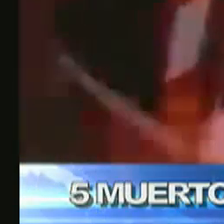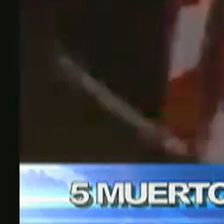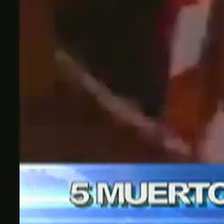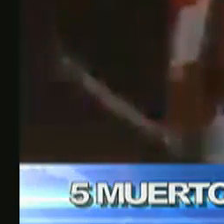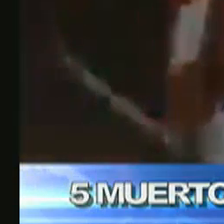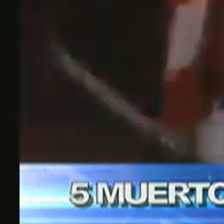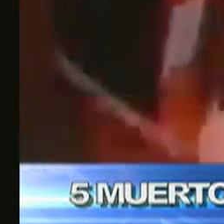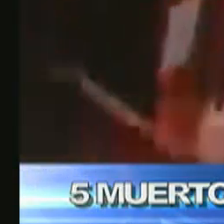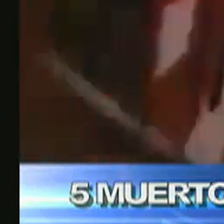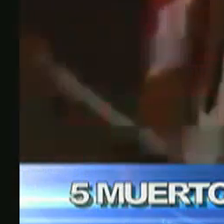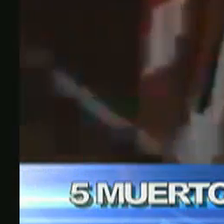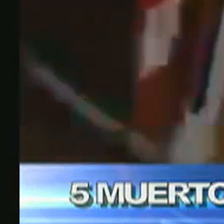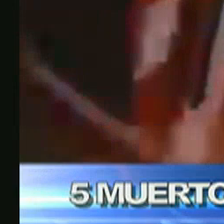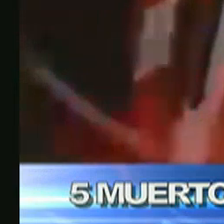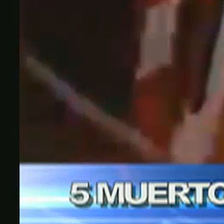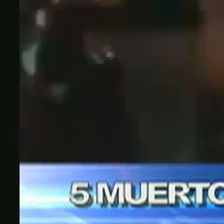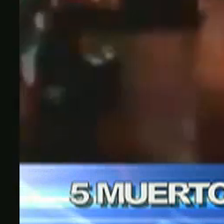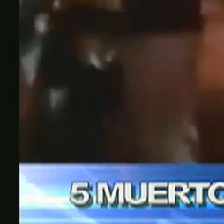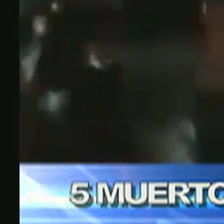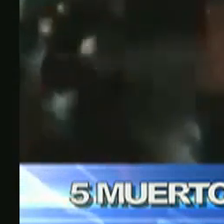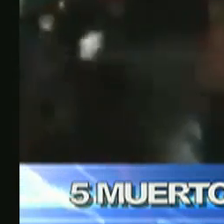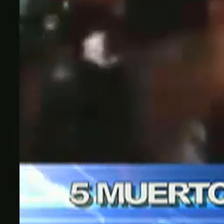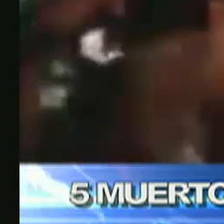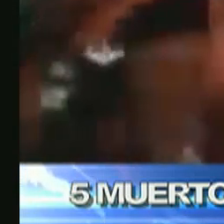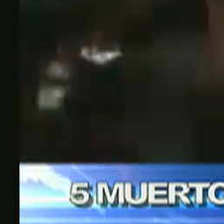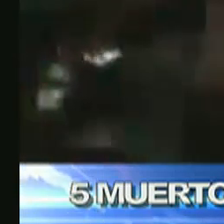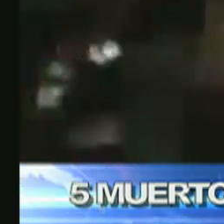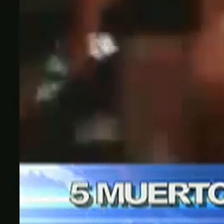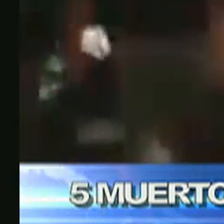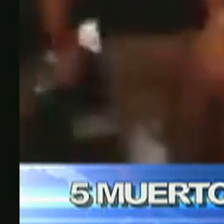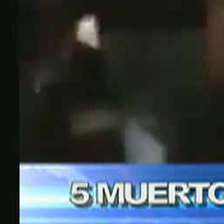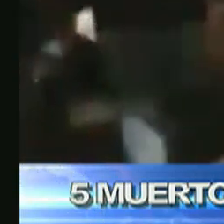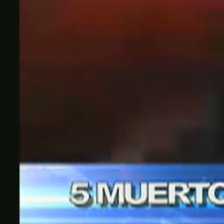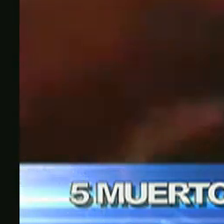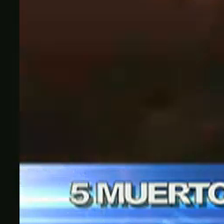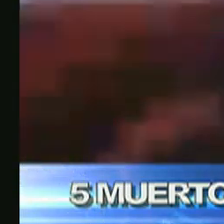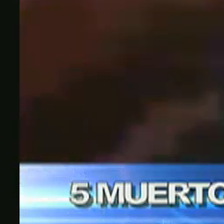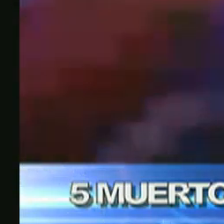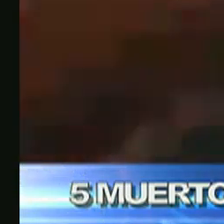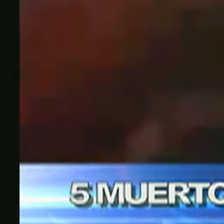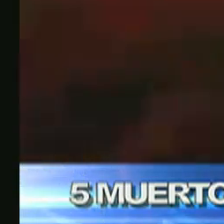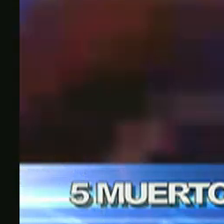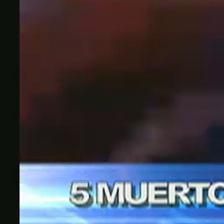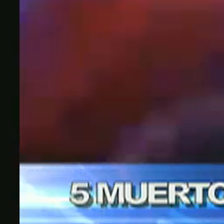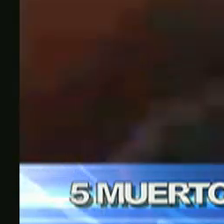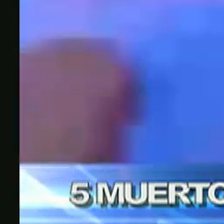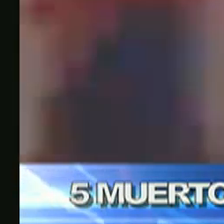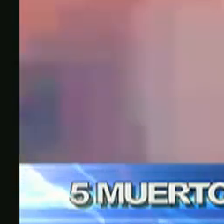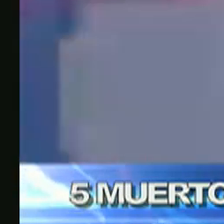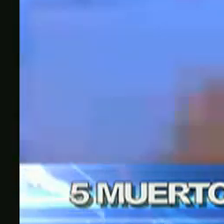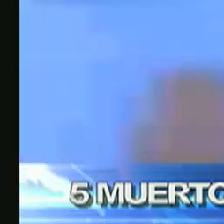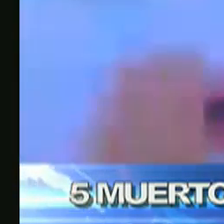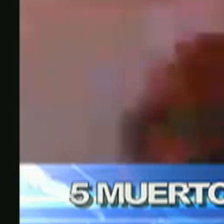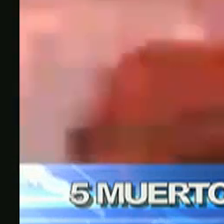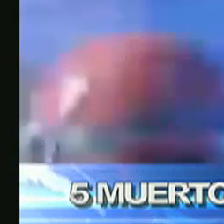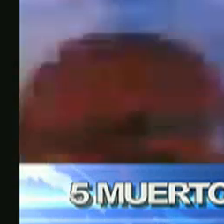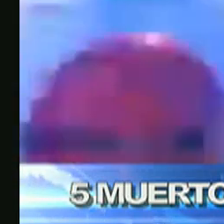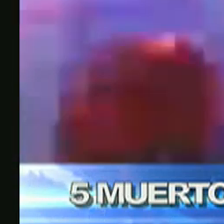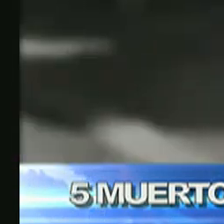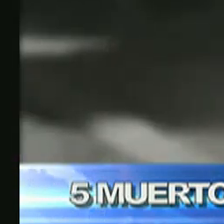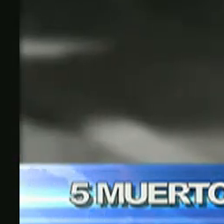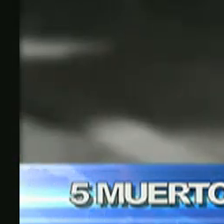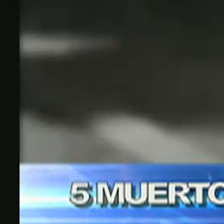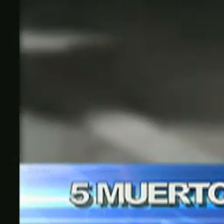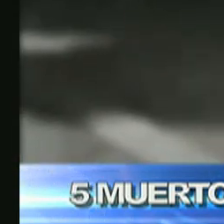5 muertos y 36 heridos fue el lamentable saldo de un accidente de tránsito ocurrido en la